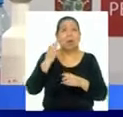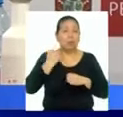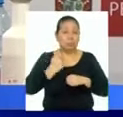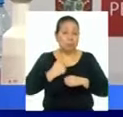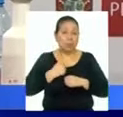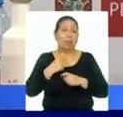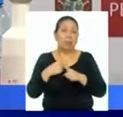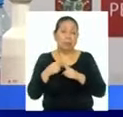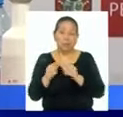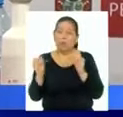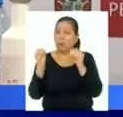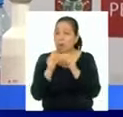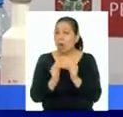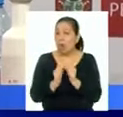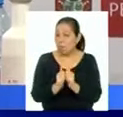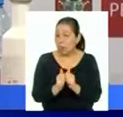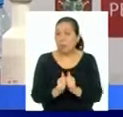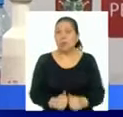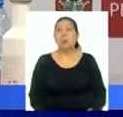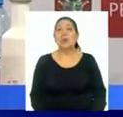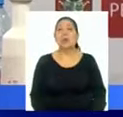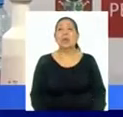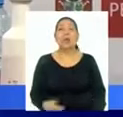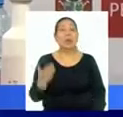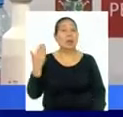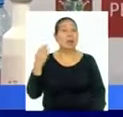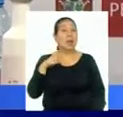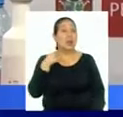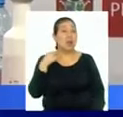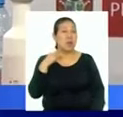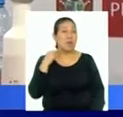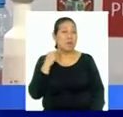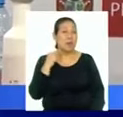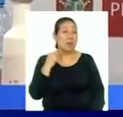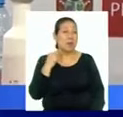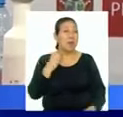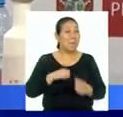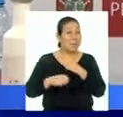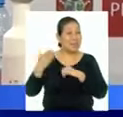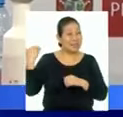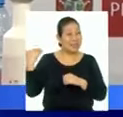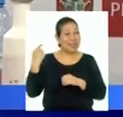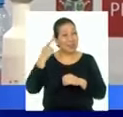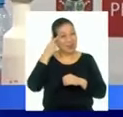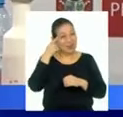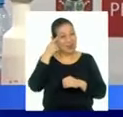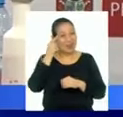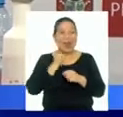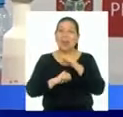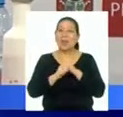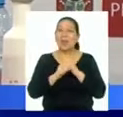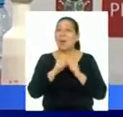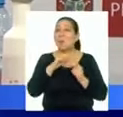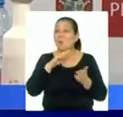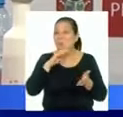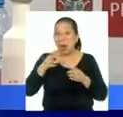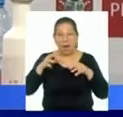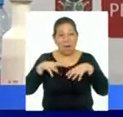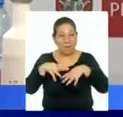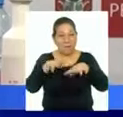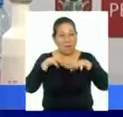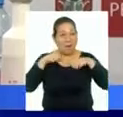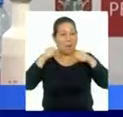Armadas. Y en cuanto a lo sucedido en noviembre del año pasado, tanto el